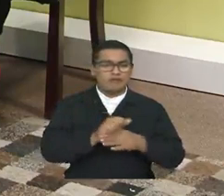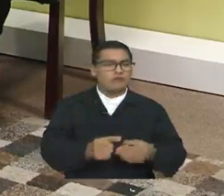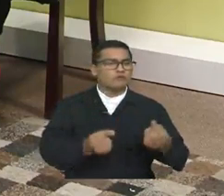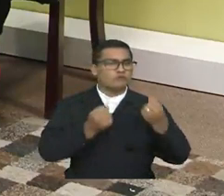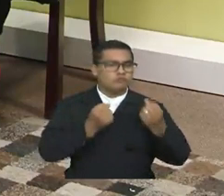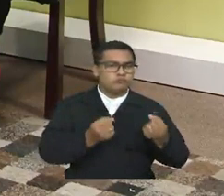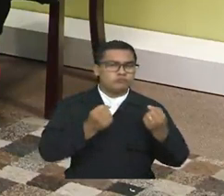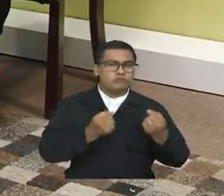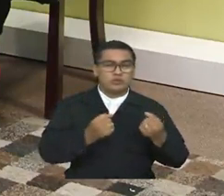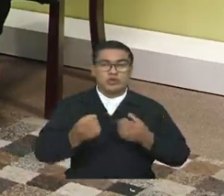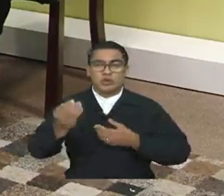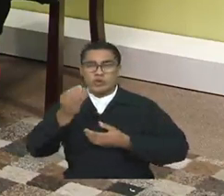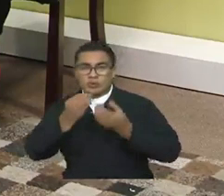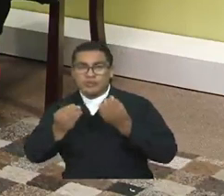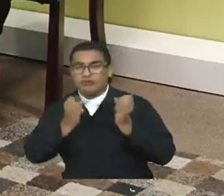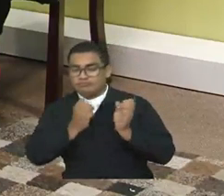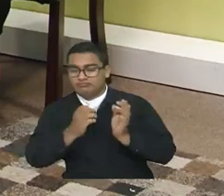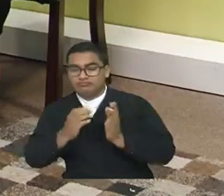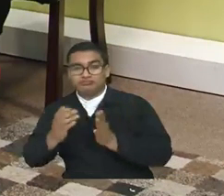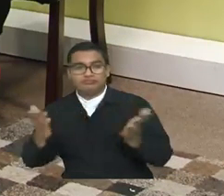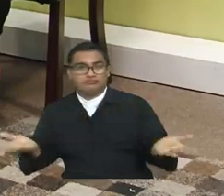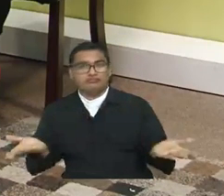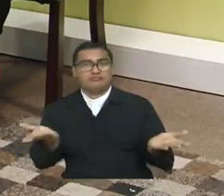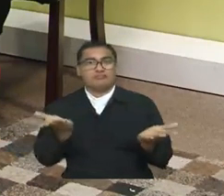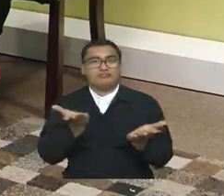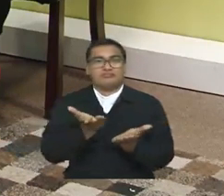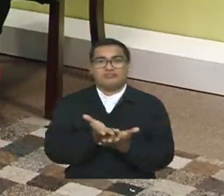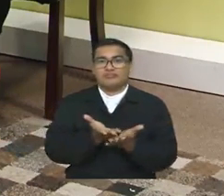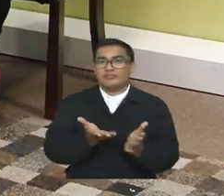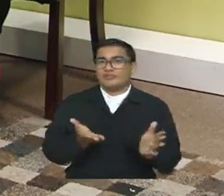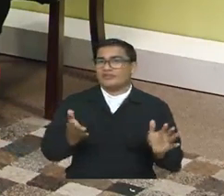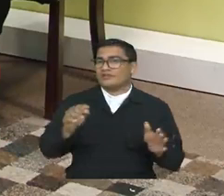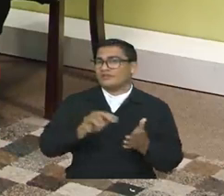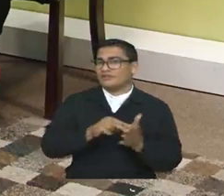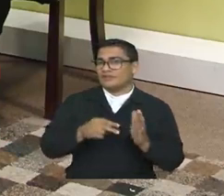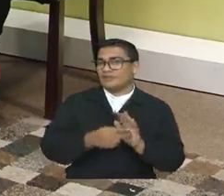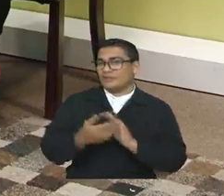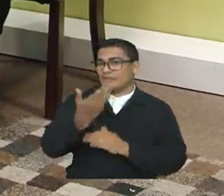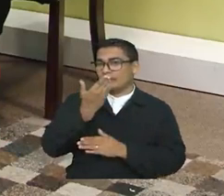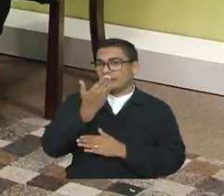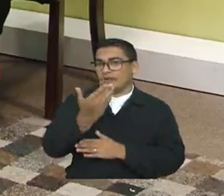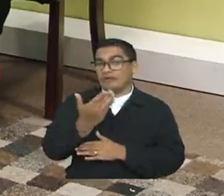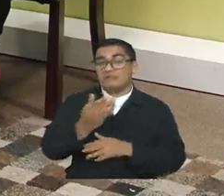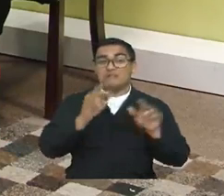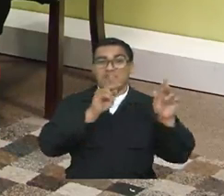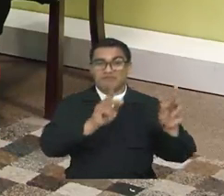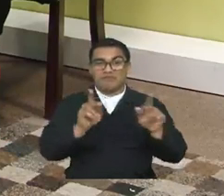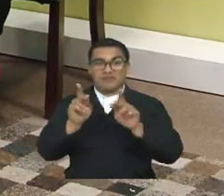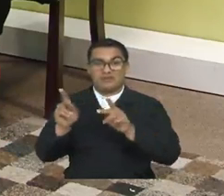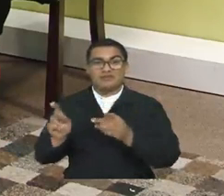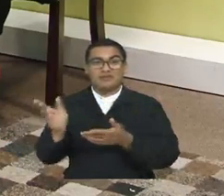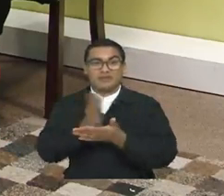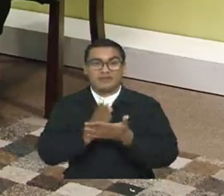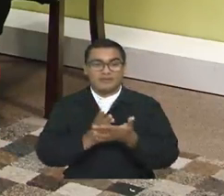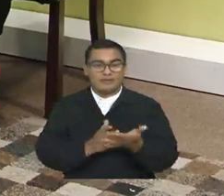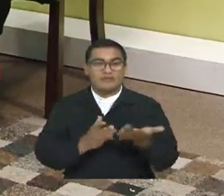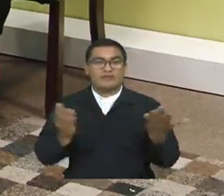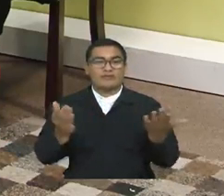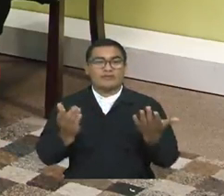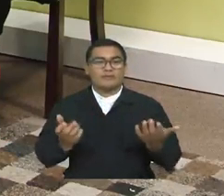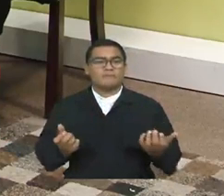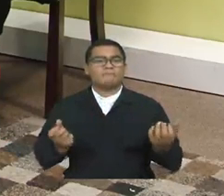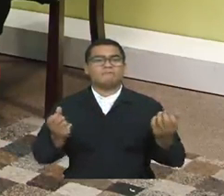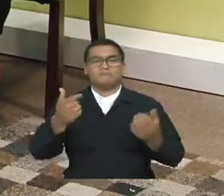y alimentación saludable? Le digo porque hay personas que van al gimnasio, hacen